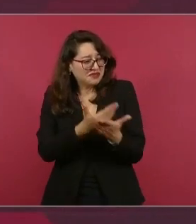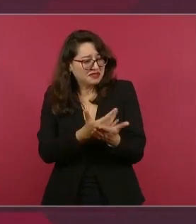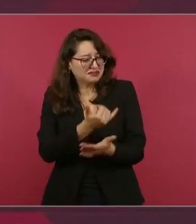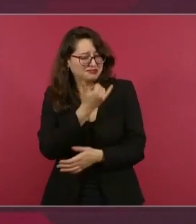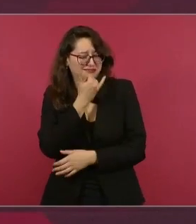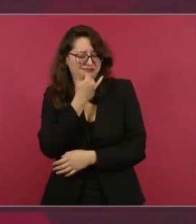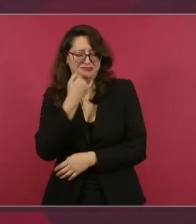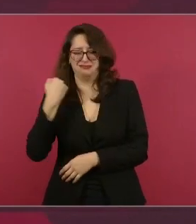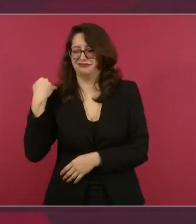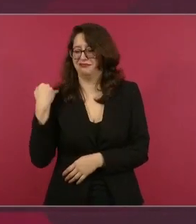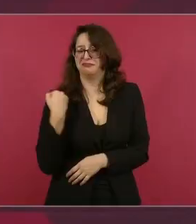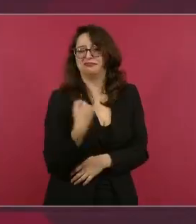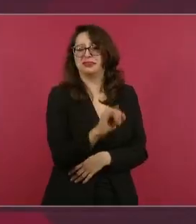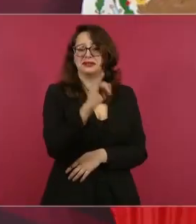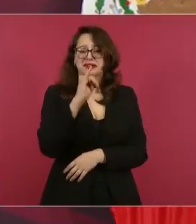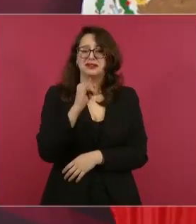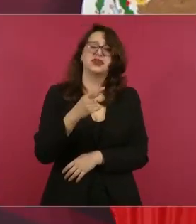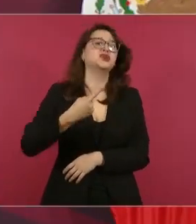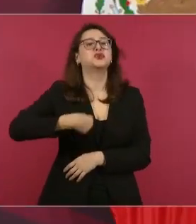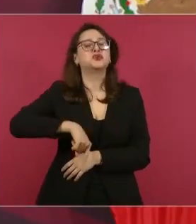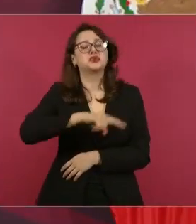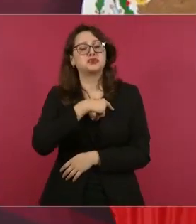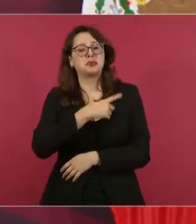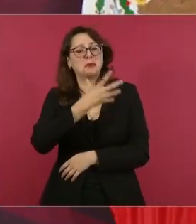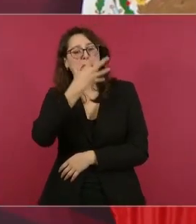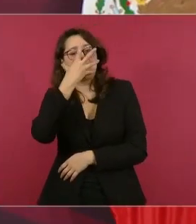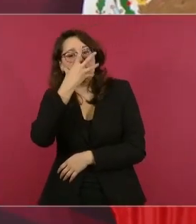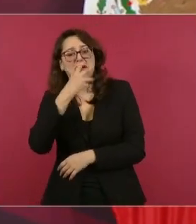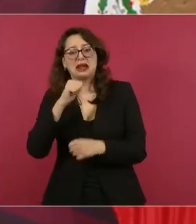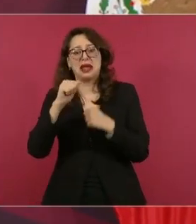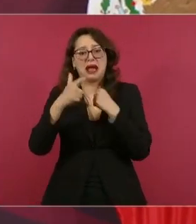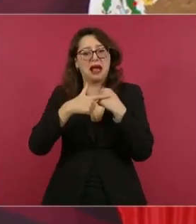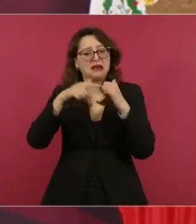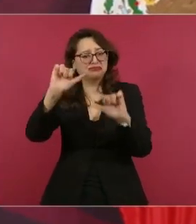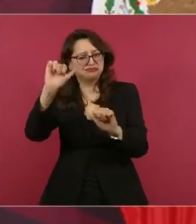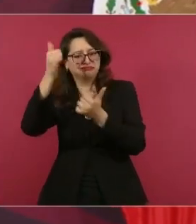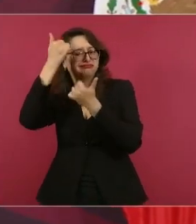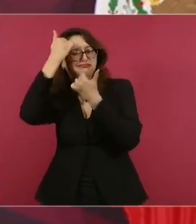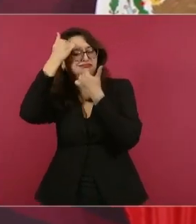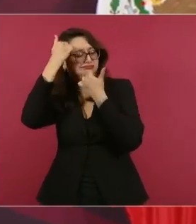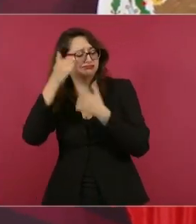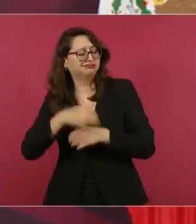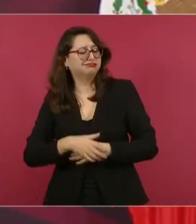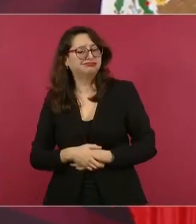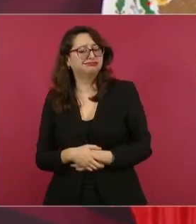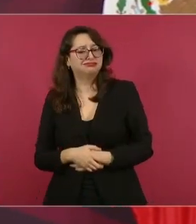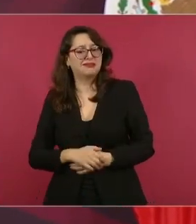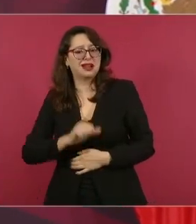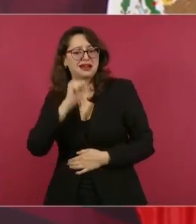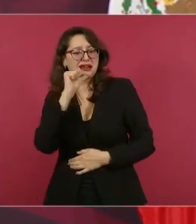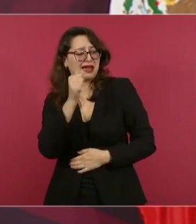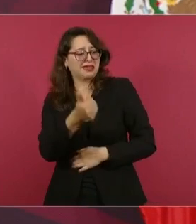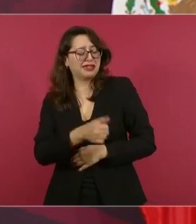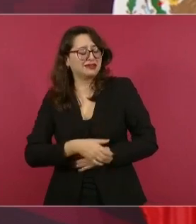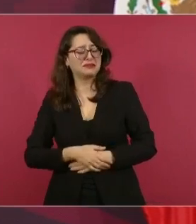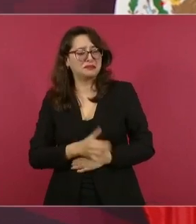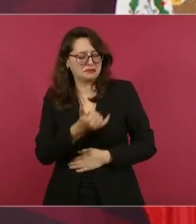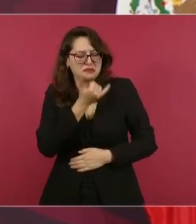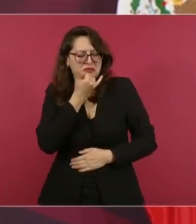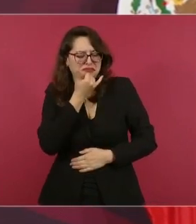de qué avergonzarse y no tenían por qué pedir, ofrecer disculpas, ofrecer